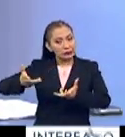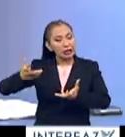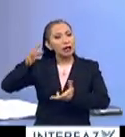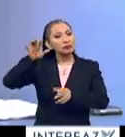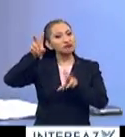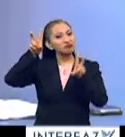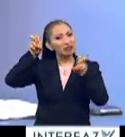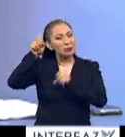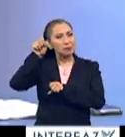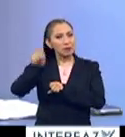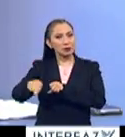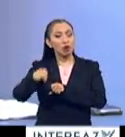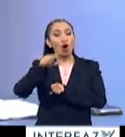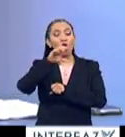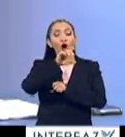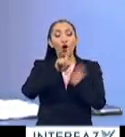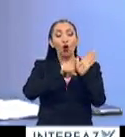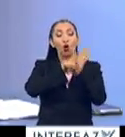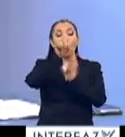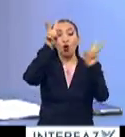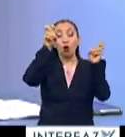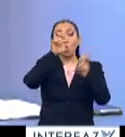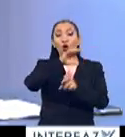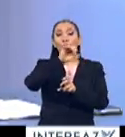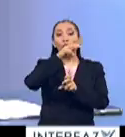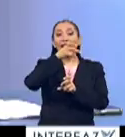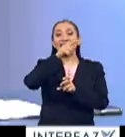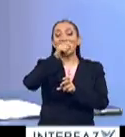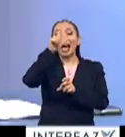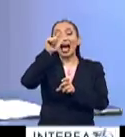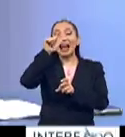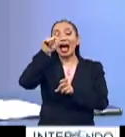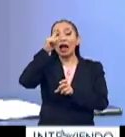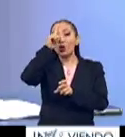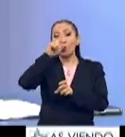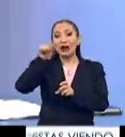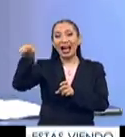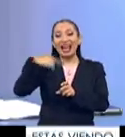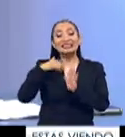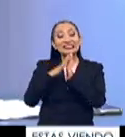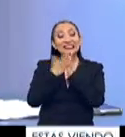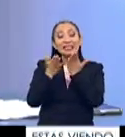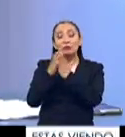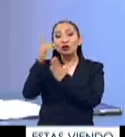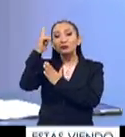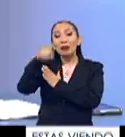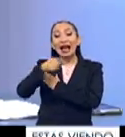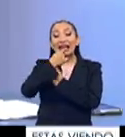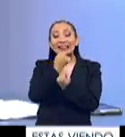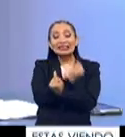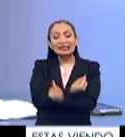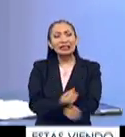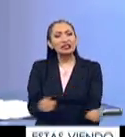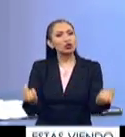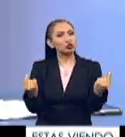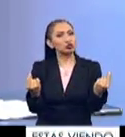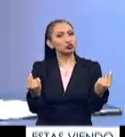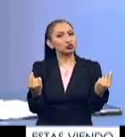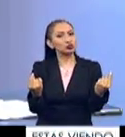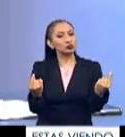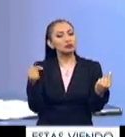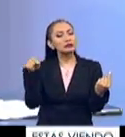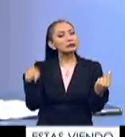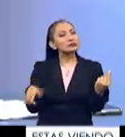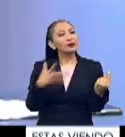elementos al respecto. Se llama Cuete a la Luna, que es una colección de libros de ciencia para niños que cuenta, bueno, en este